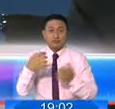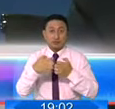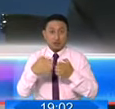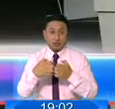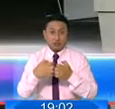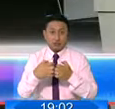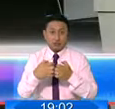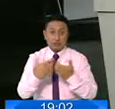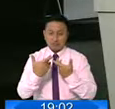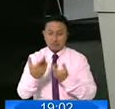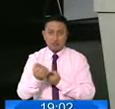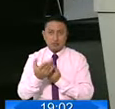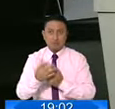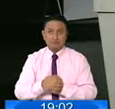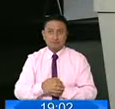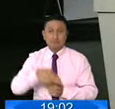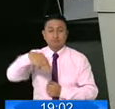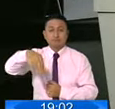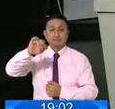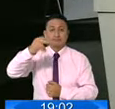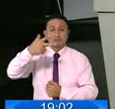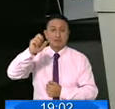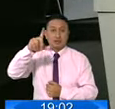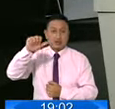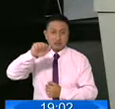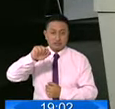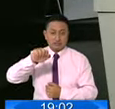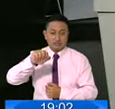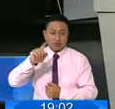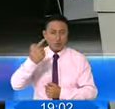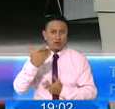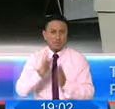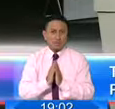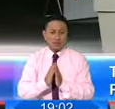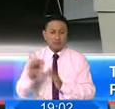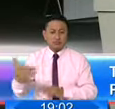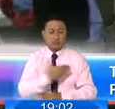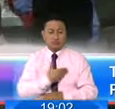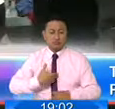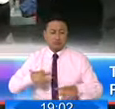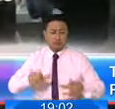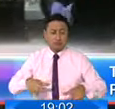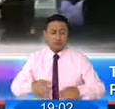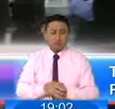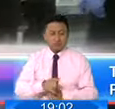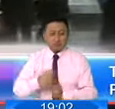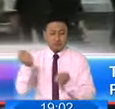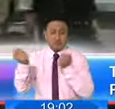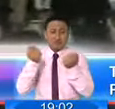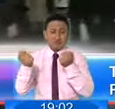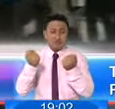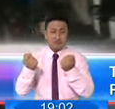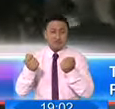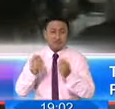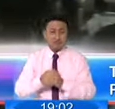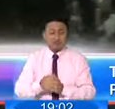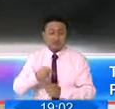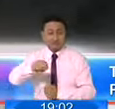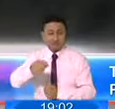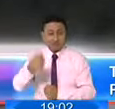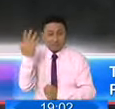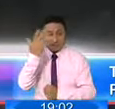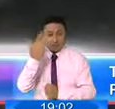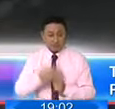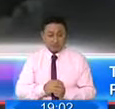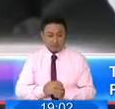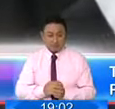noticiosos. Michelena aseguró también que la única petición hecha por el presidente Lenín Moreno sobre el manejo de los medios incautados y públicos ha